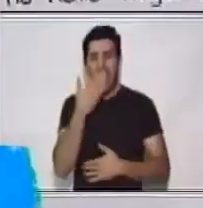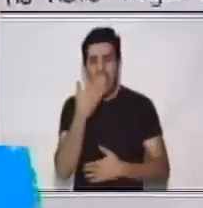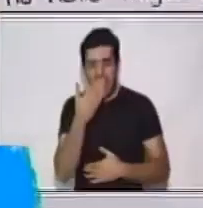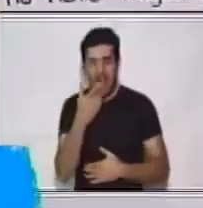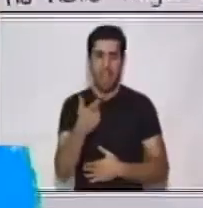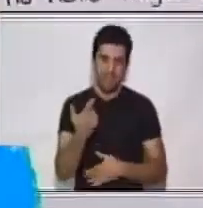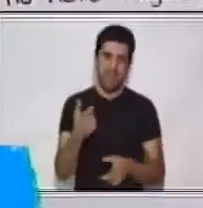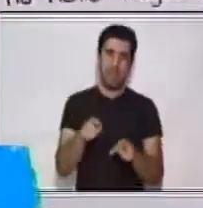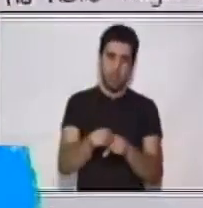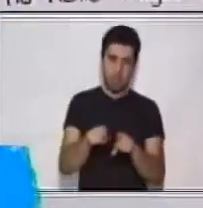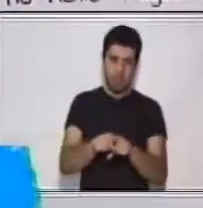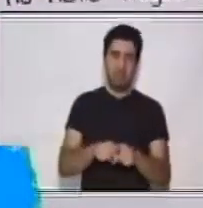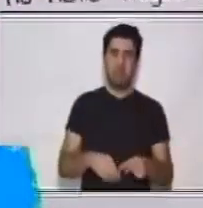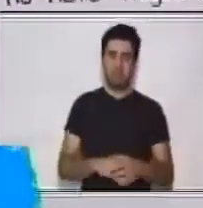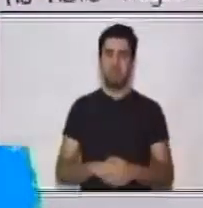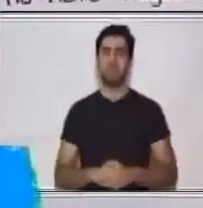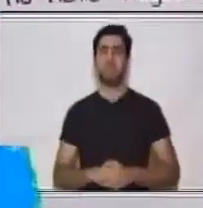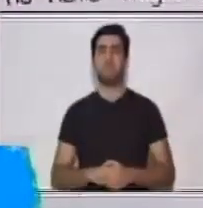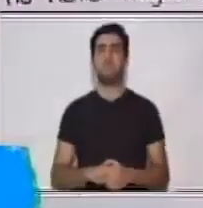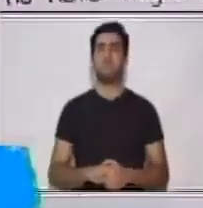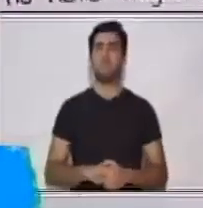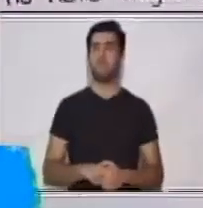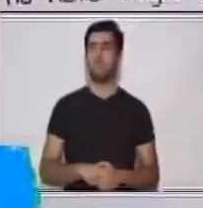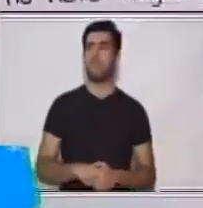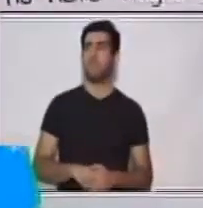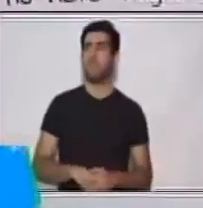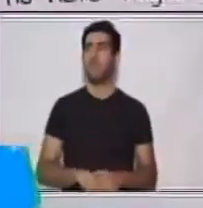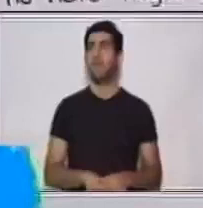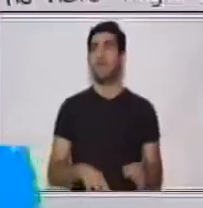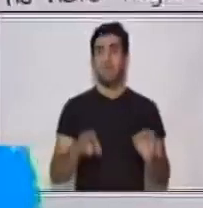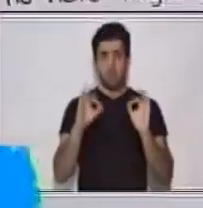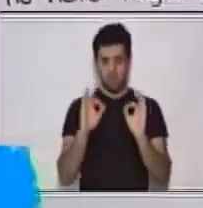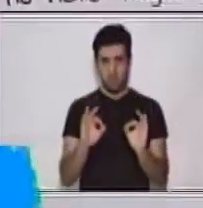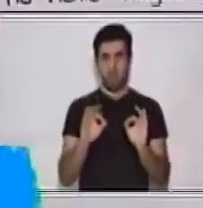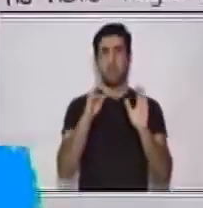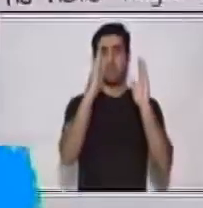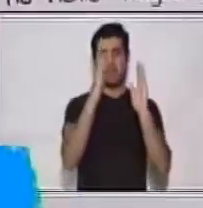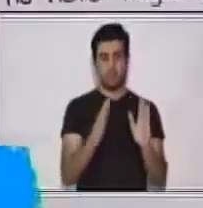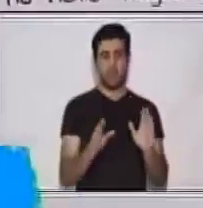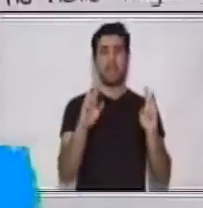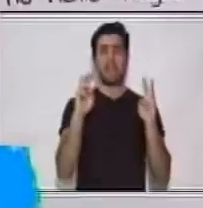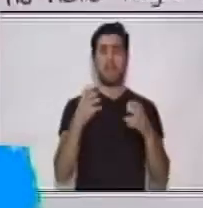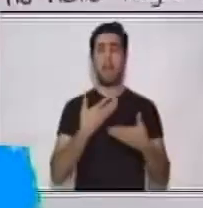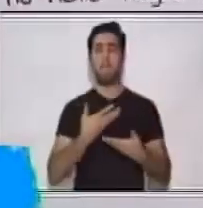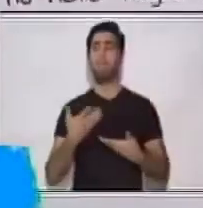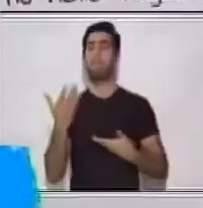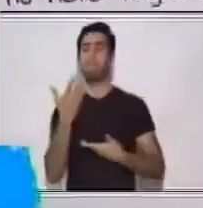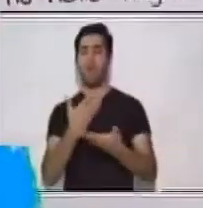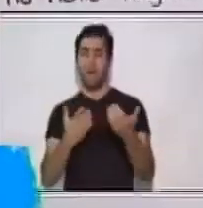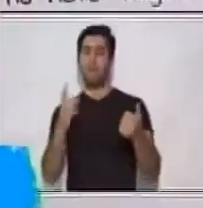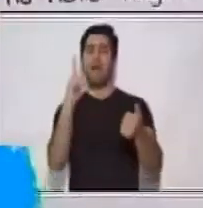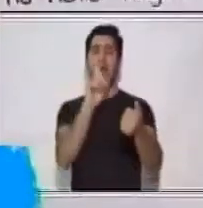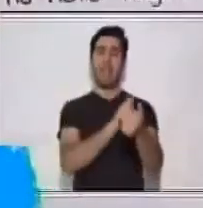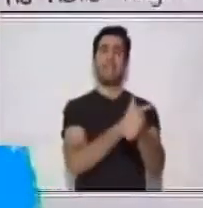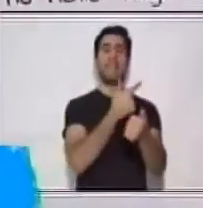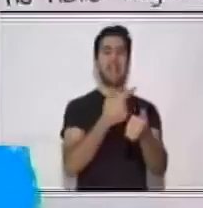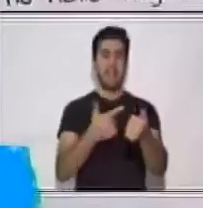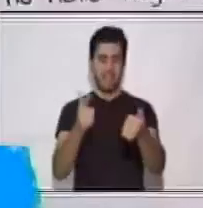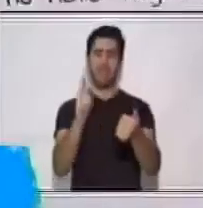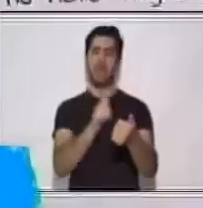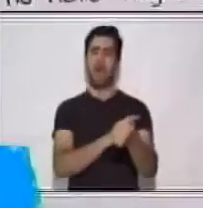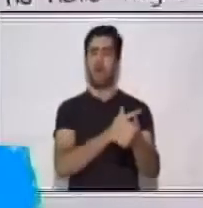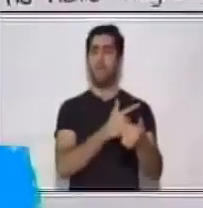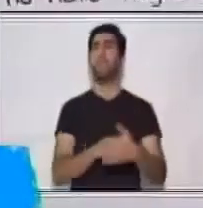una ciudad o de una nación, ¿verdad? Eso es en lo que corresponde a poemas líricos o a la poesía